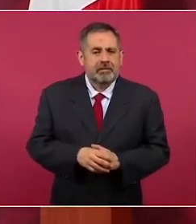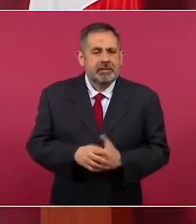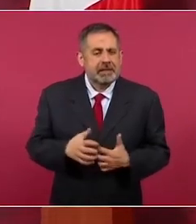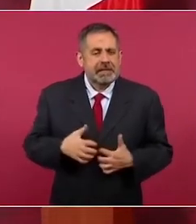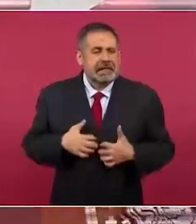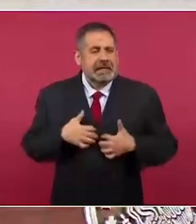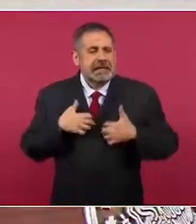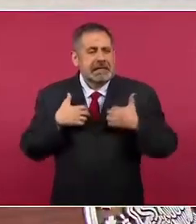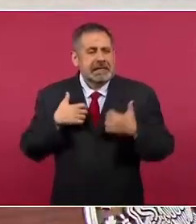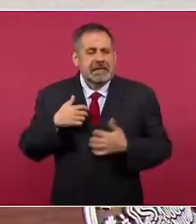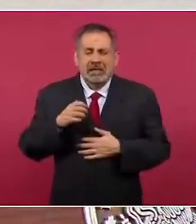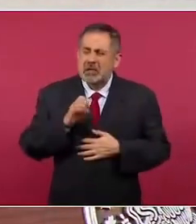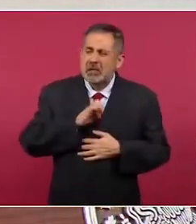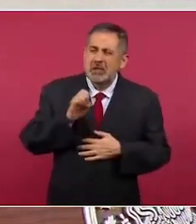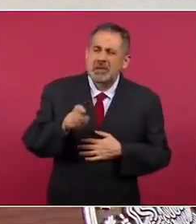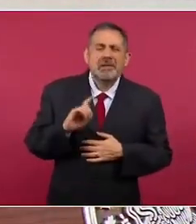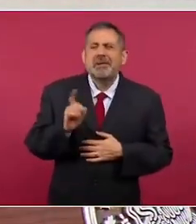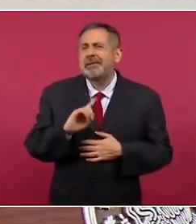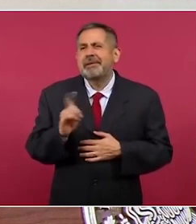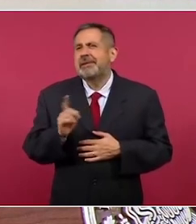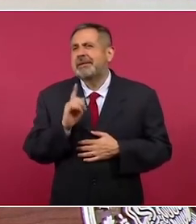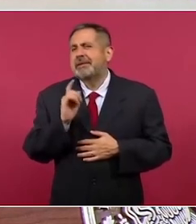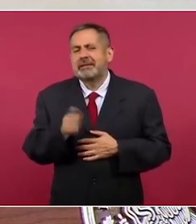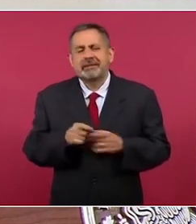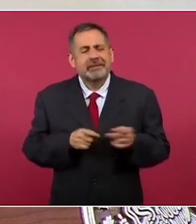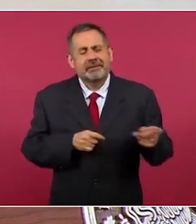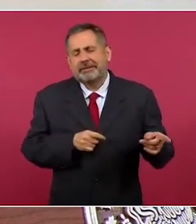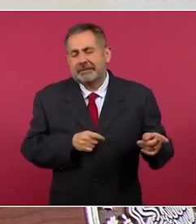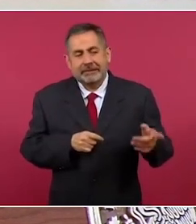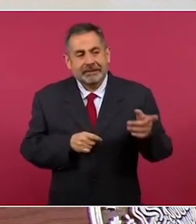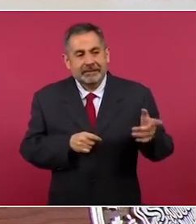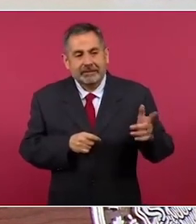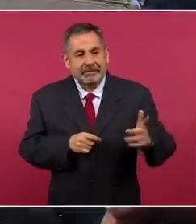coraje, odio, eso es ya